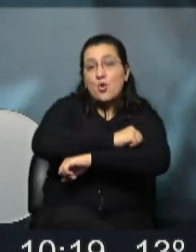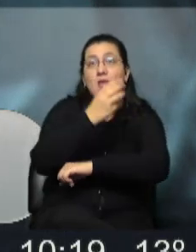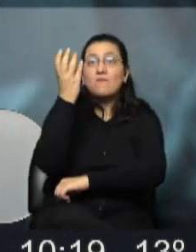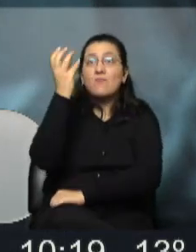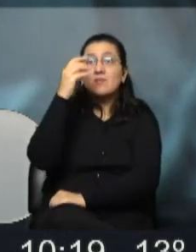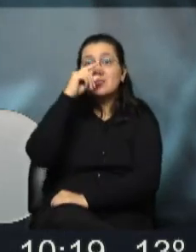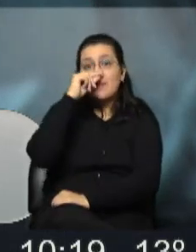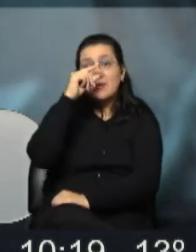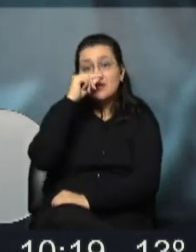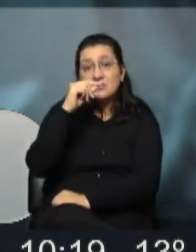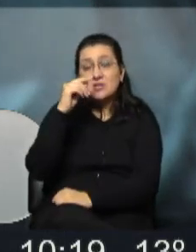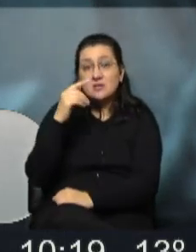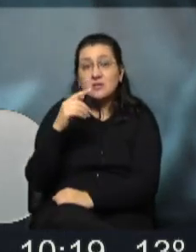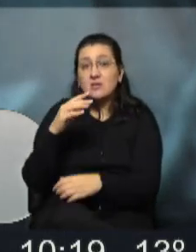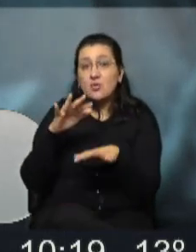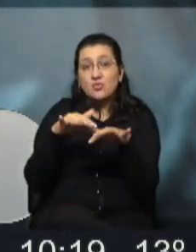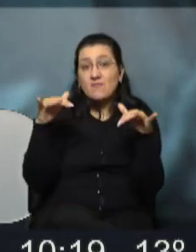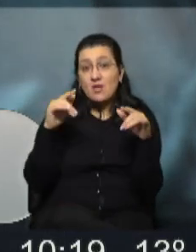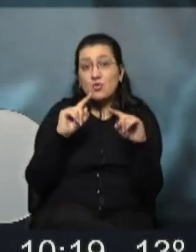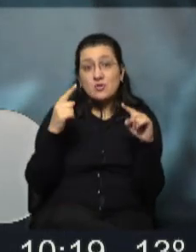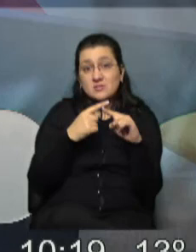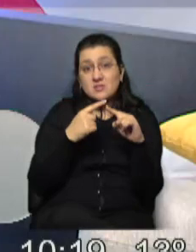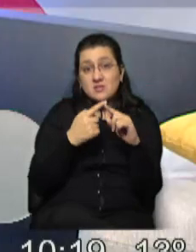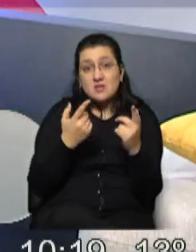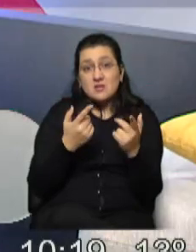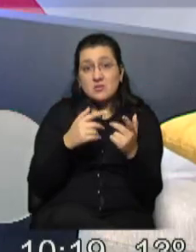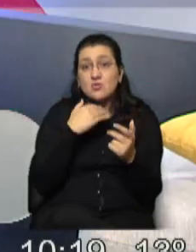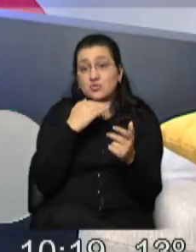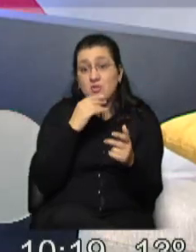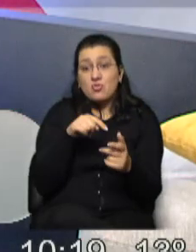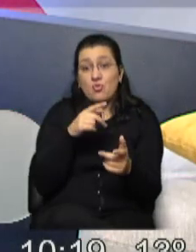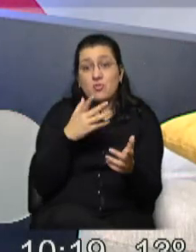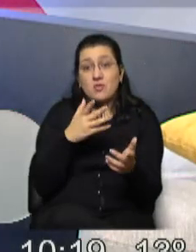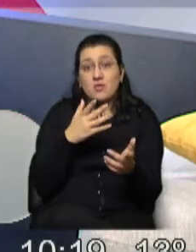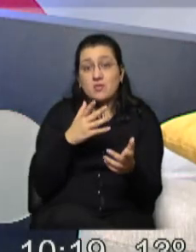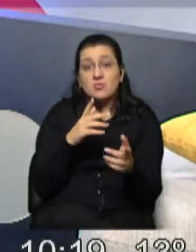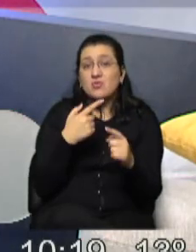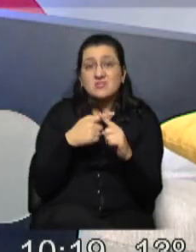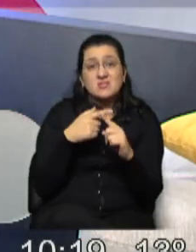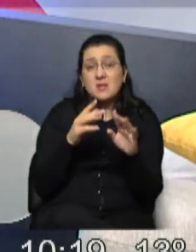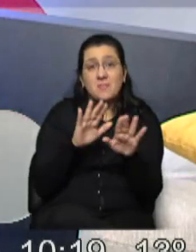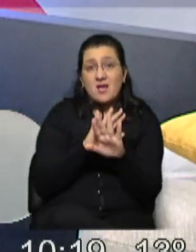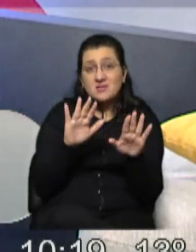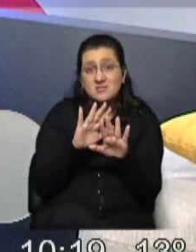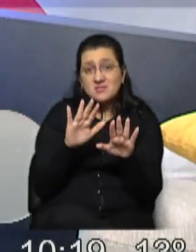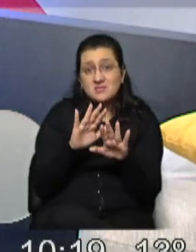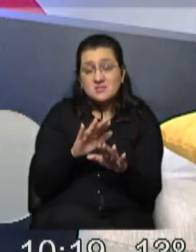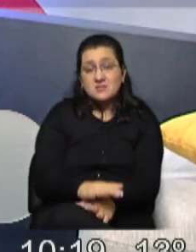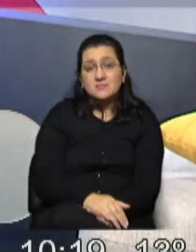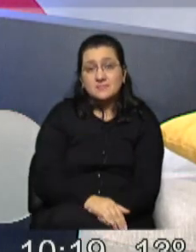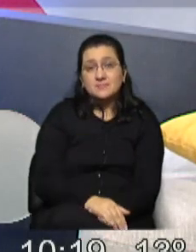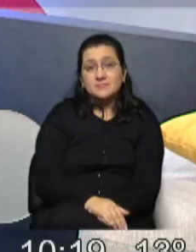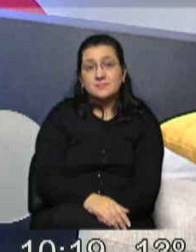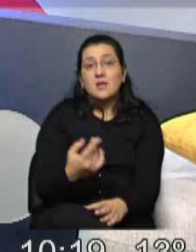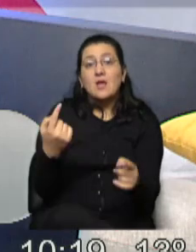Y los tablados no existen. Siquiera queda alguno, no sé en dónde, pero no existen. Entonces hay como una